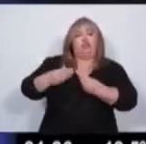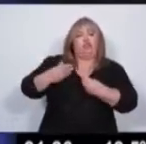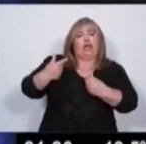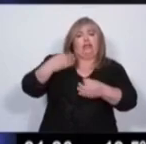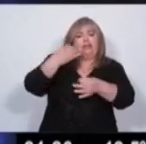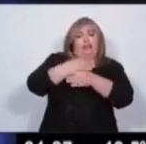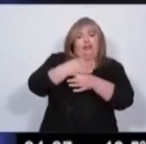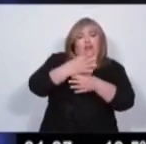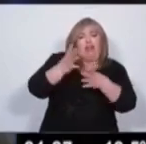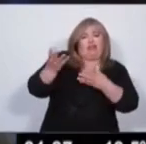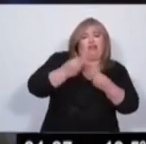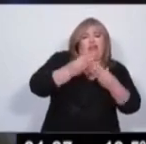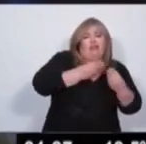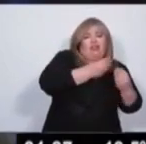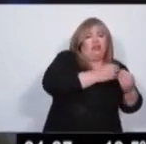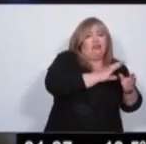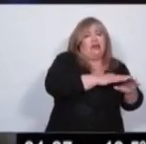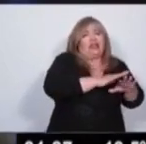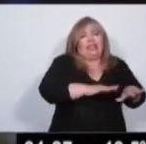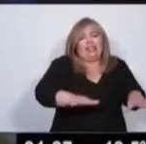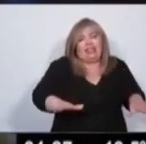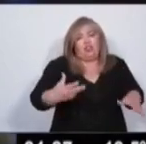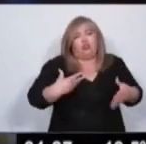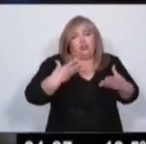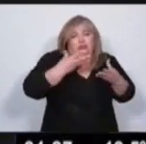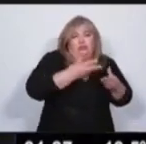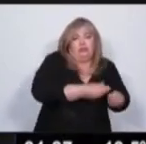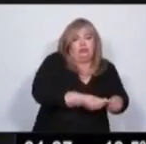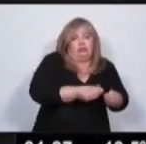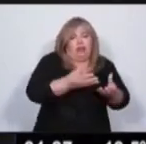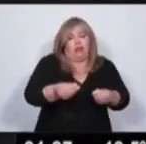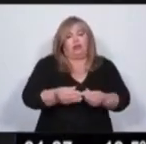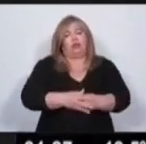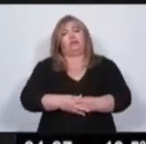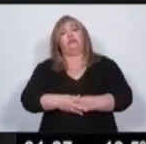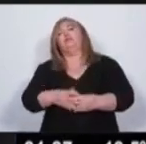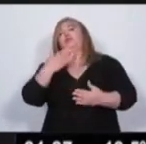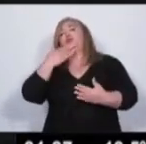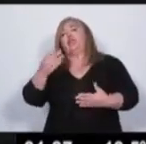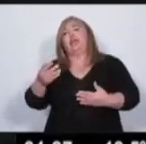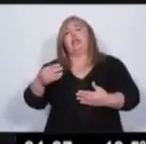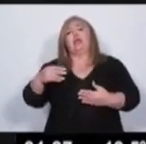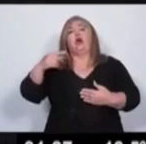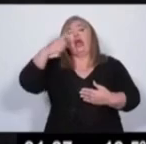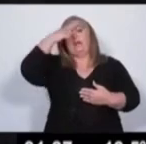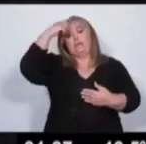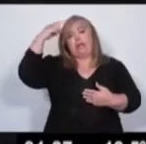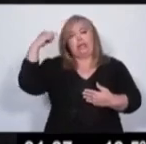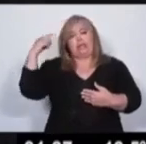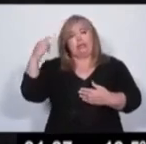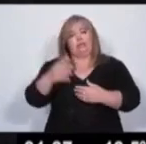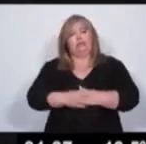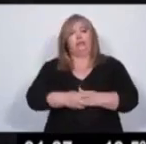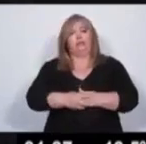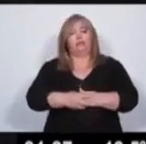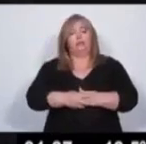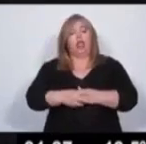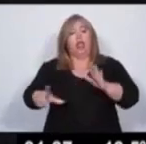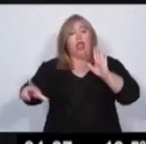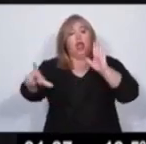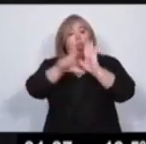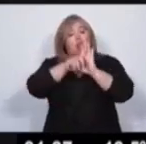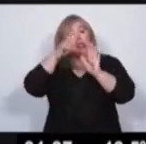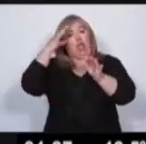críticas de las infancias Muchas gracias candidato es el turno de Omar parisi la ley de Educación vigente